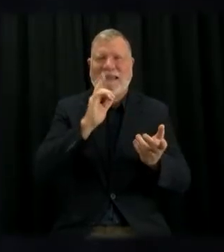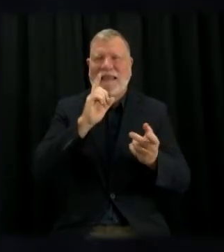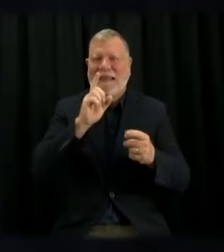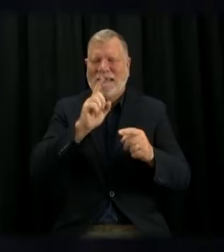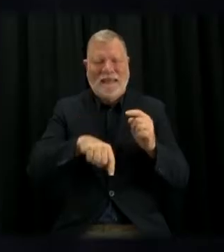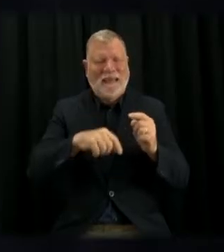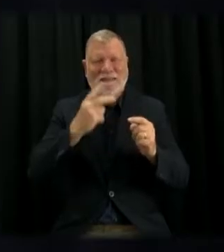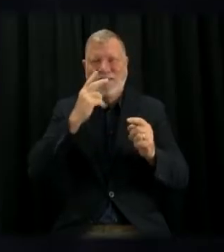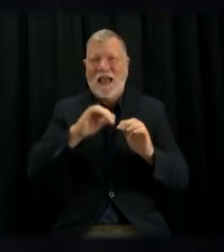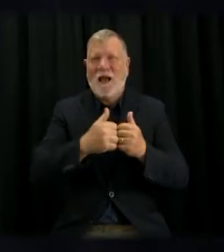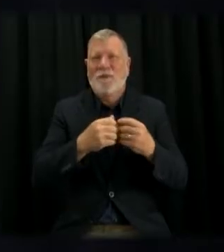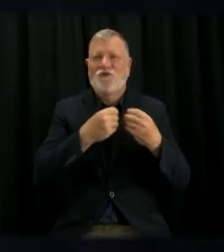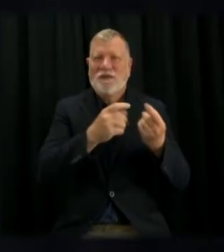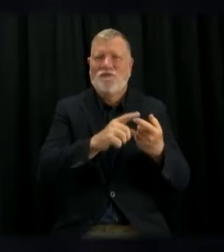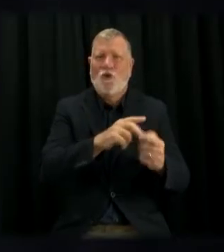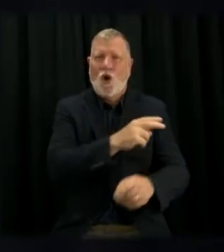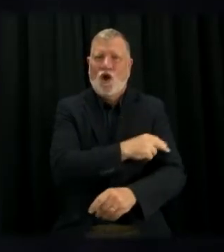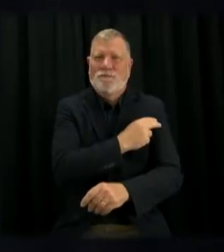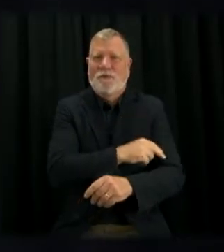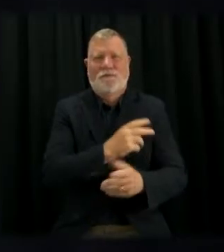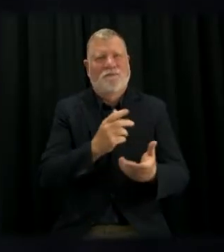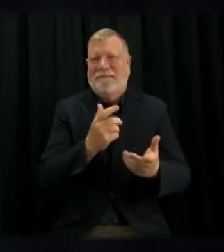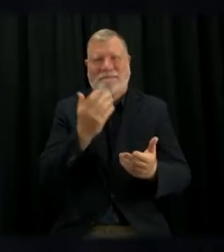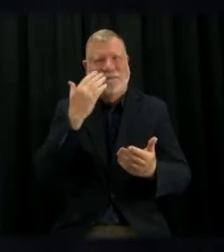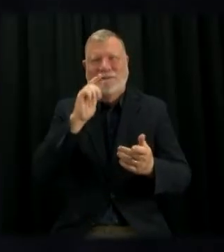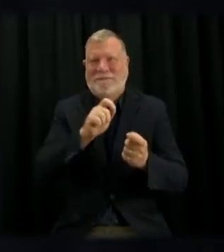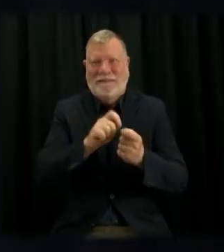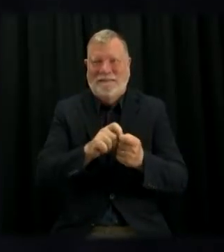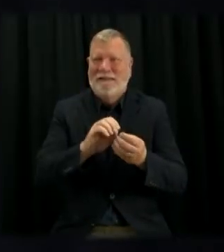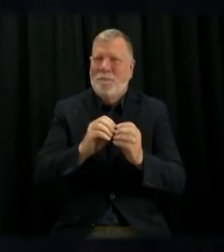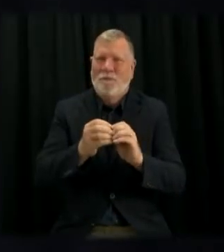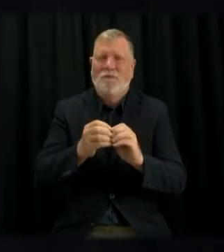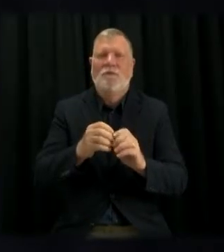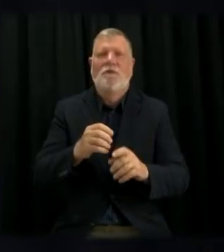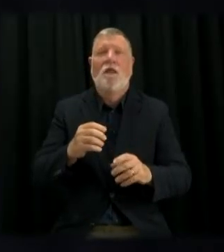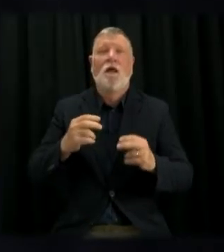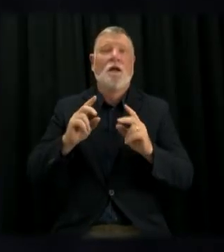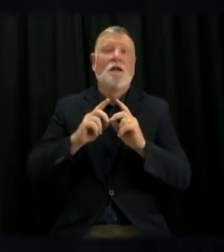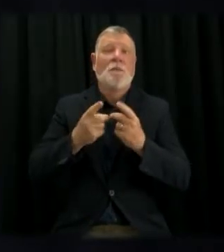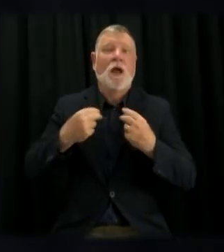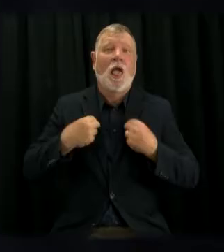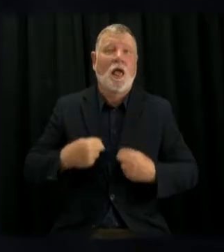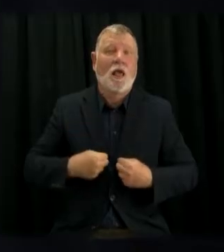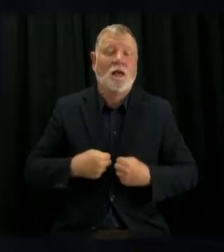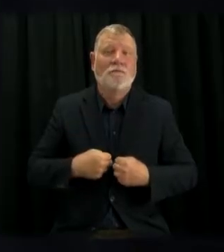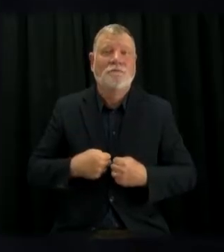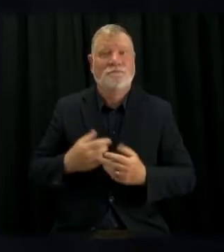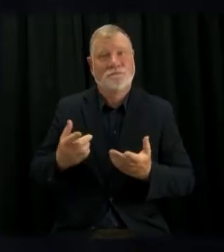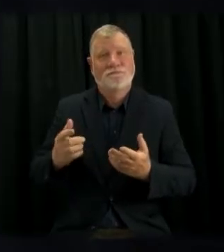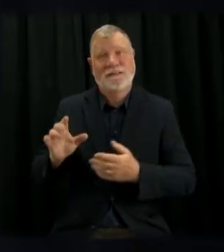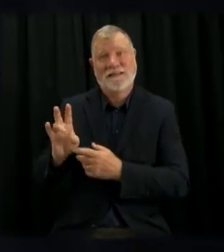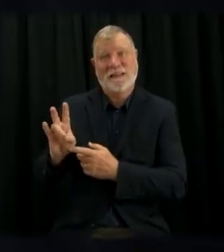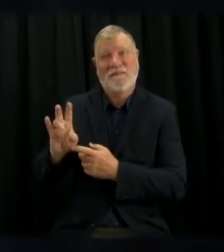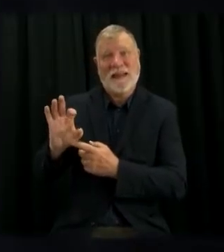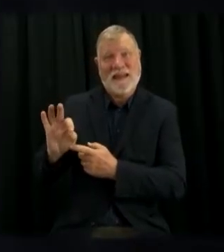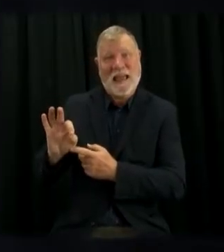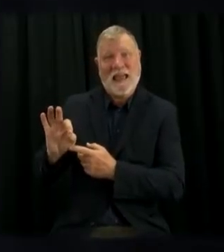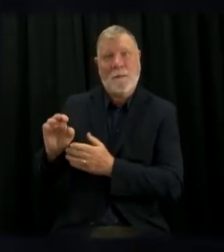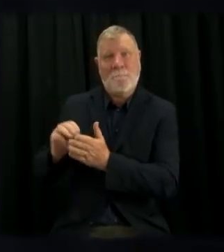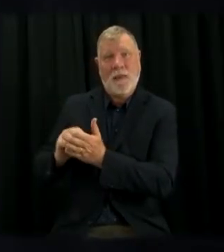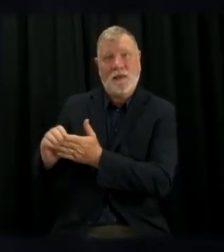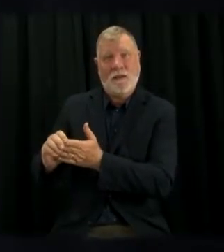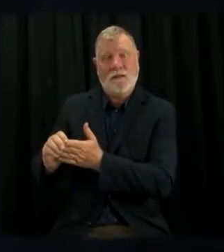retiro, ese total no se puede identificar cuánto va para el hospital. Si va al Departamento de Salud, es 79